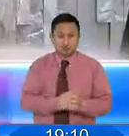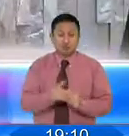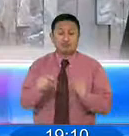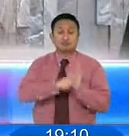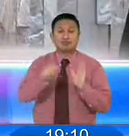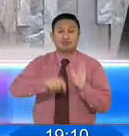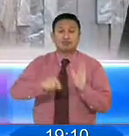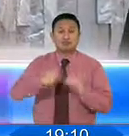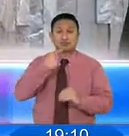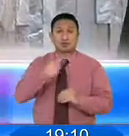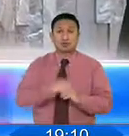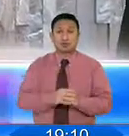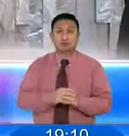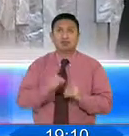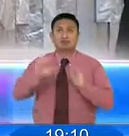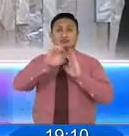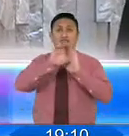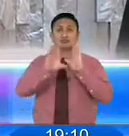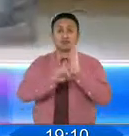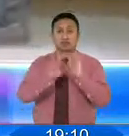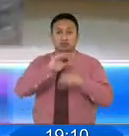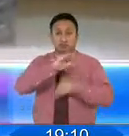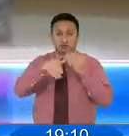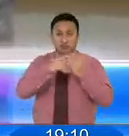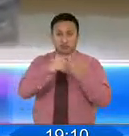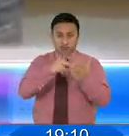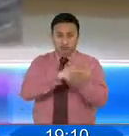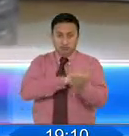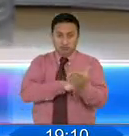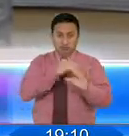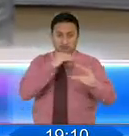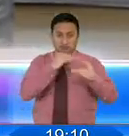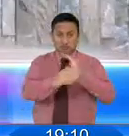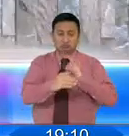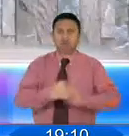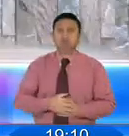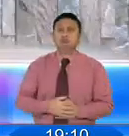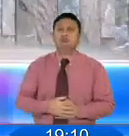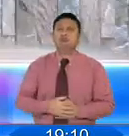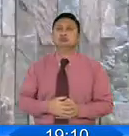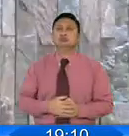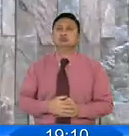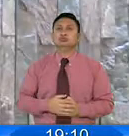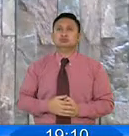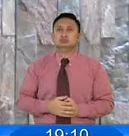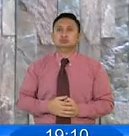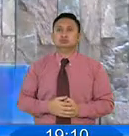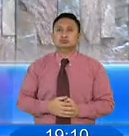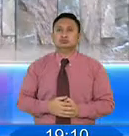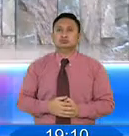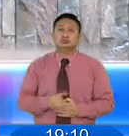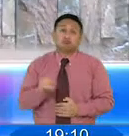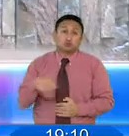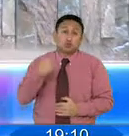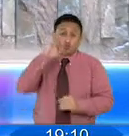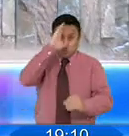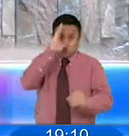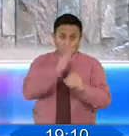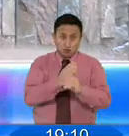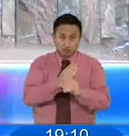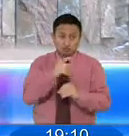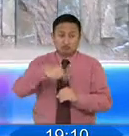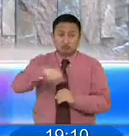envío de una codificación de todos los proyectos anticorrupción con el propósito simplemente de facilitar el